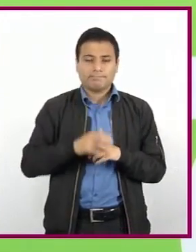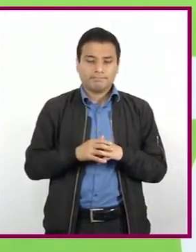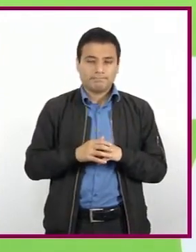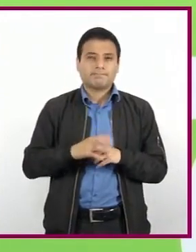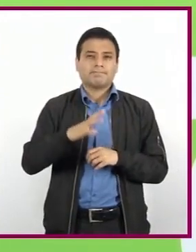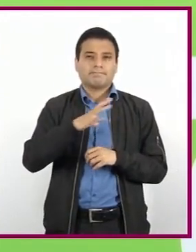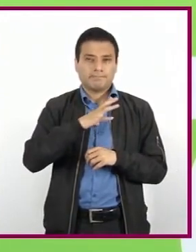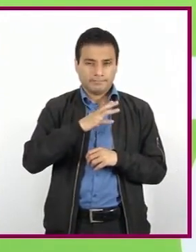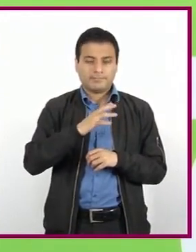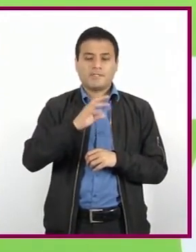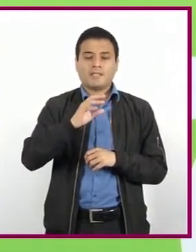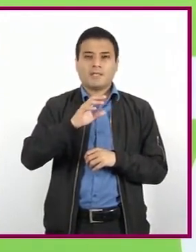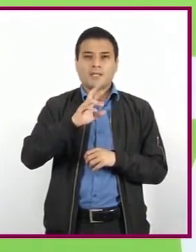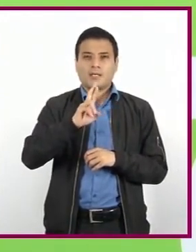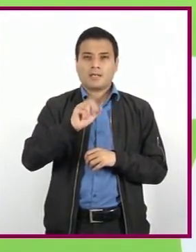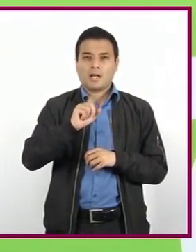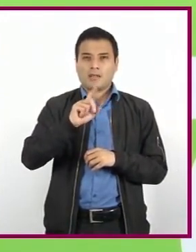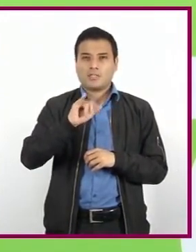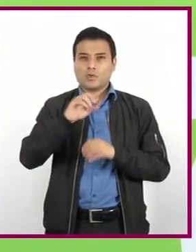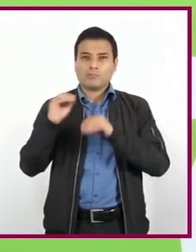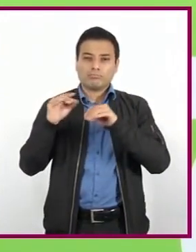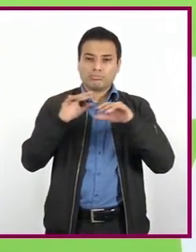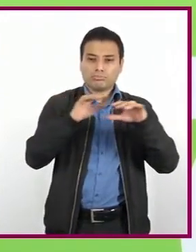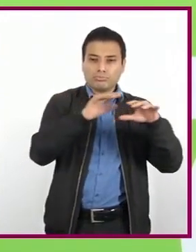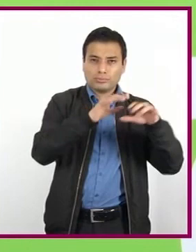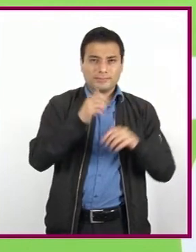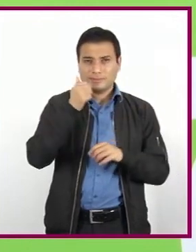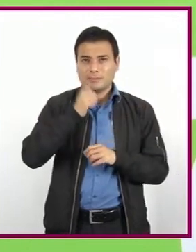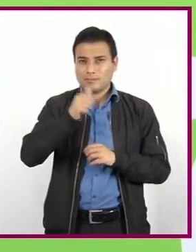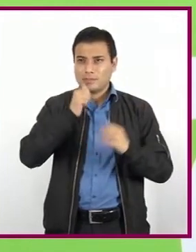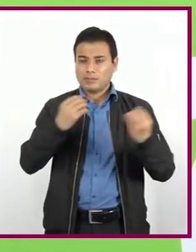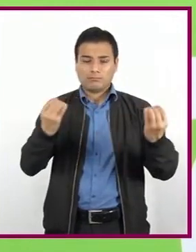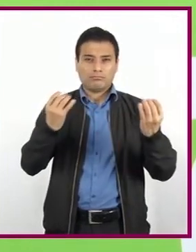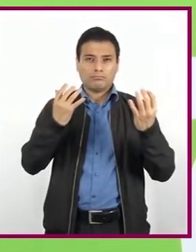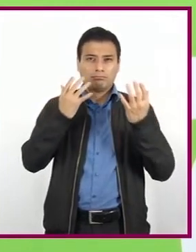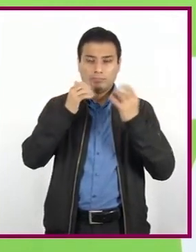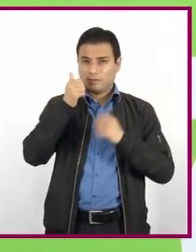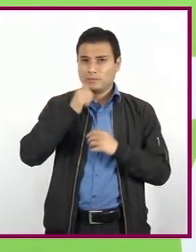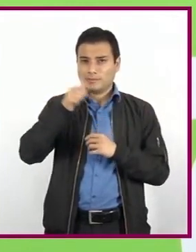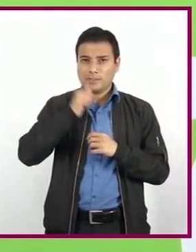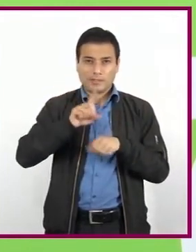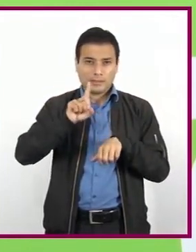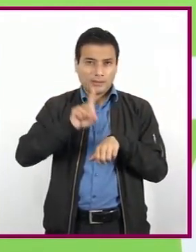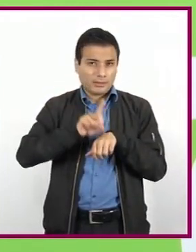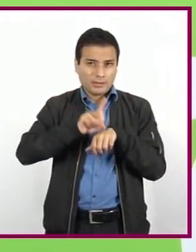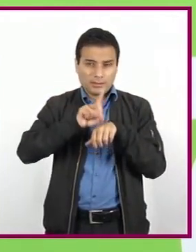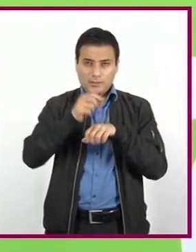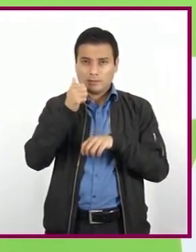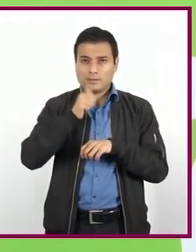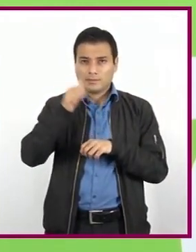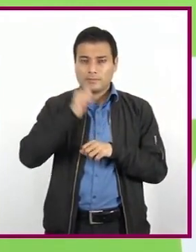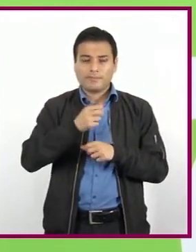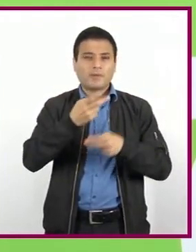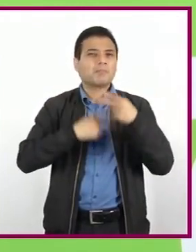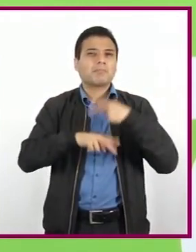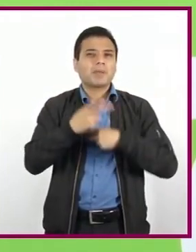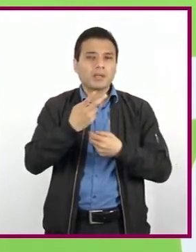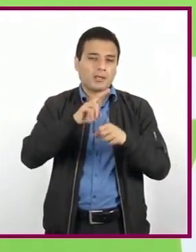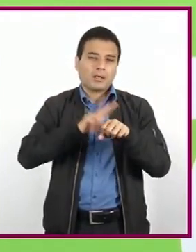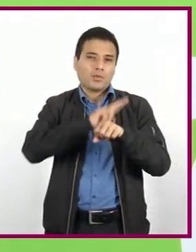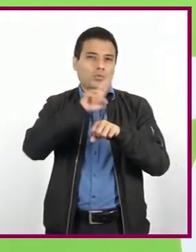radiación ionizante que se considera normal. Las radiaciones ionizantes de origen natural